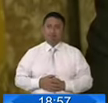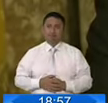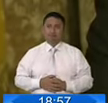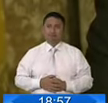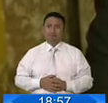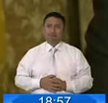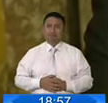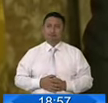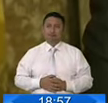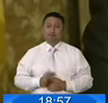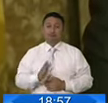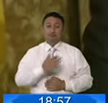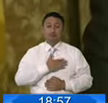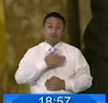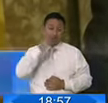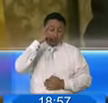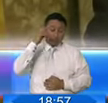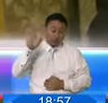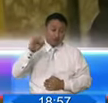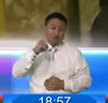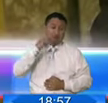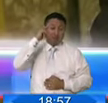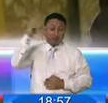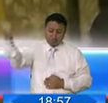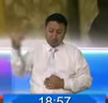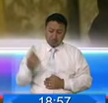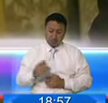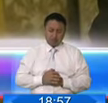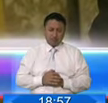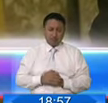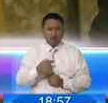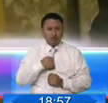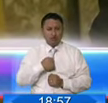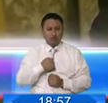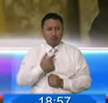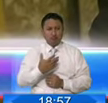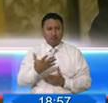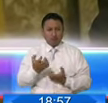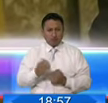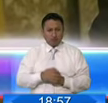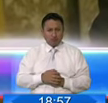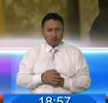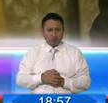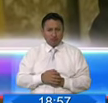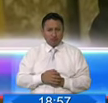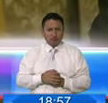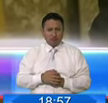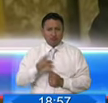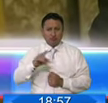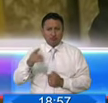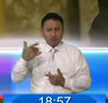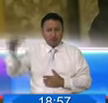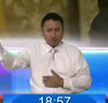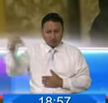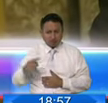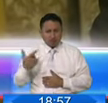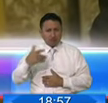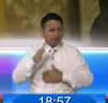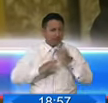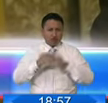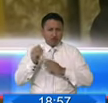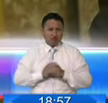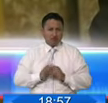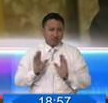presidente correa debería venir quieres este sería verdaderamente que resulta inocente de lo que se le